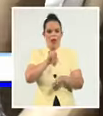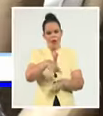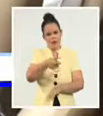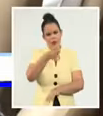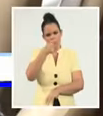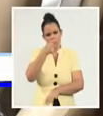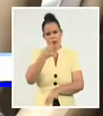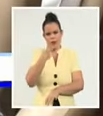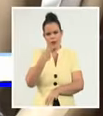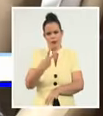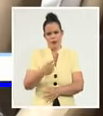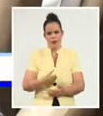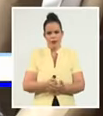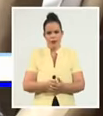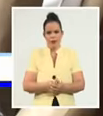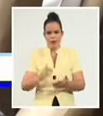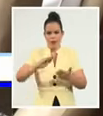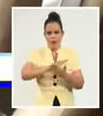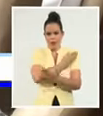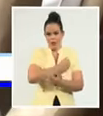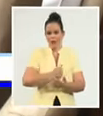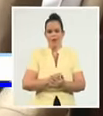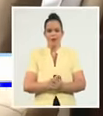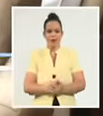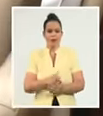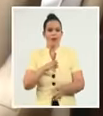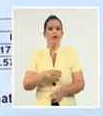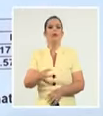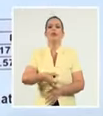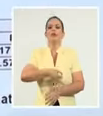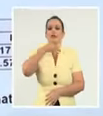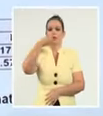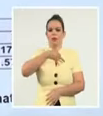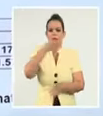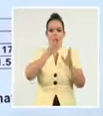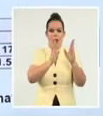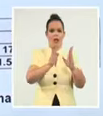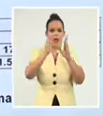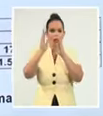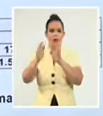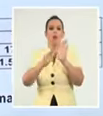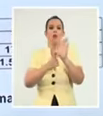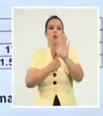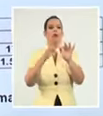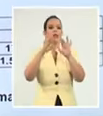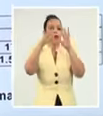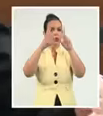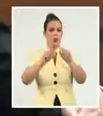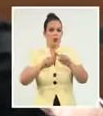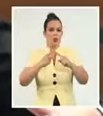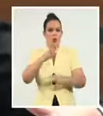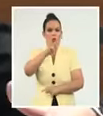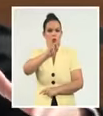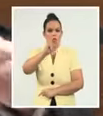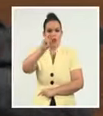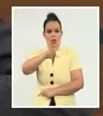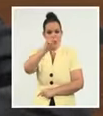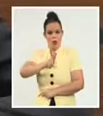diseñado. Así lo confirman los ensayos clínicos fase 1 y 2, en el que unos 200 voluntarios, luego de recibir la